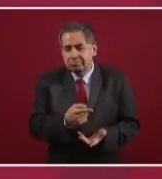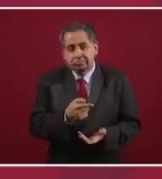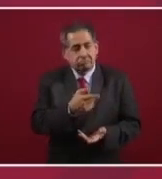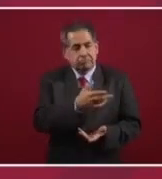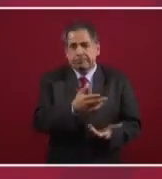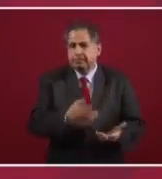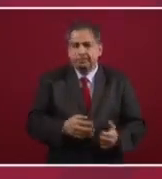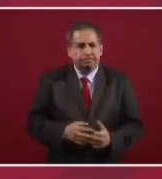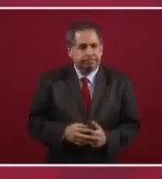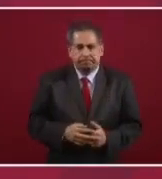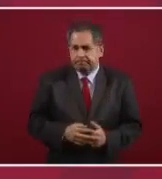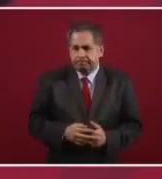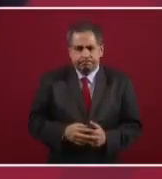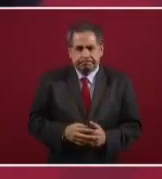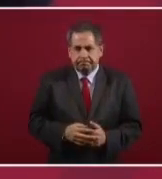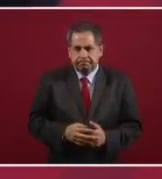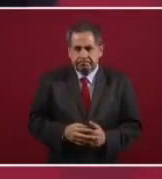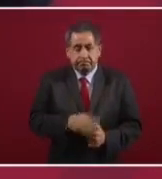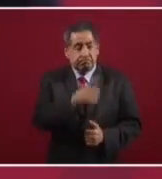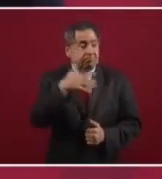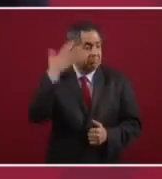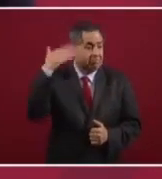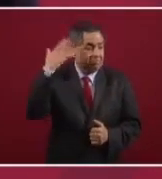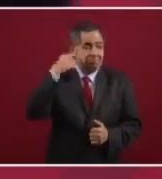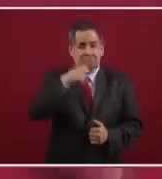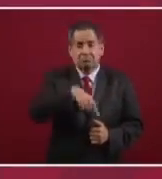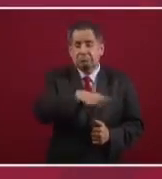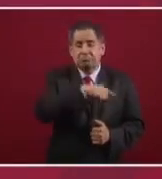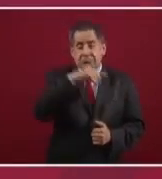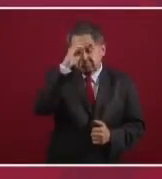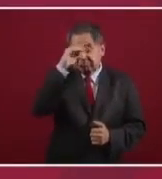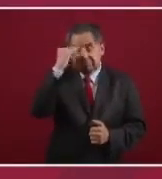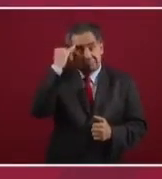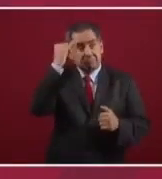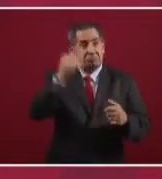porque lo que nos importa es lograr